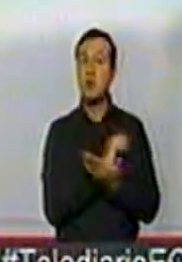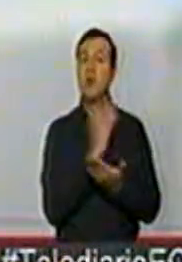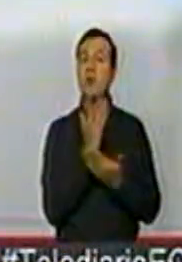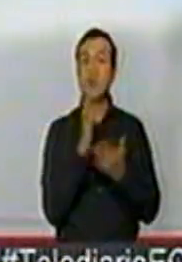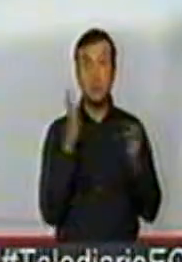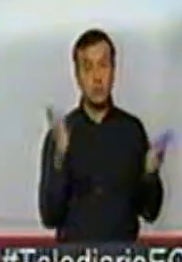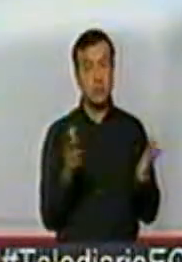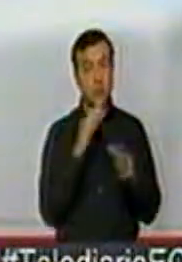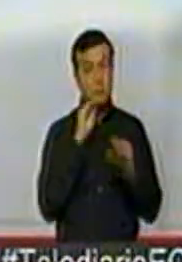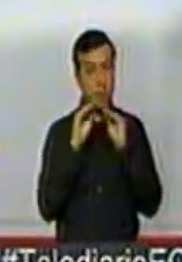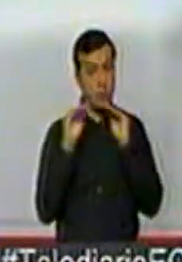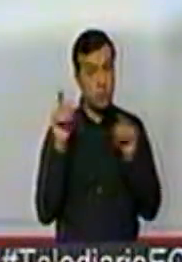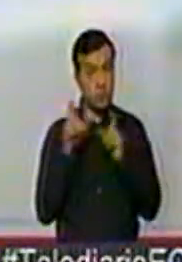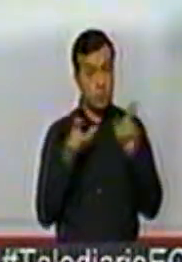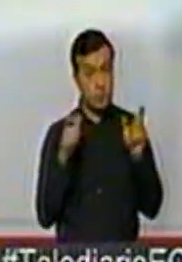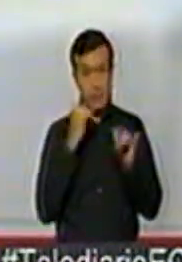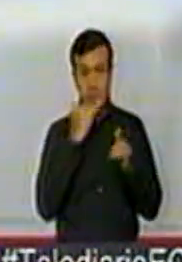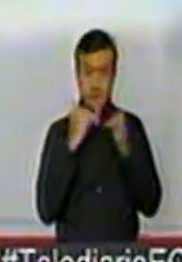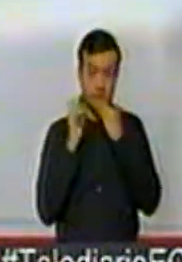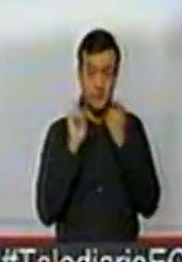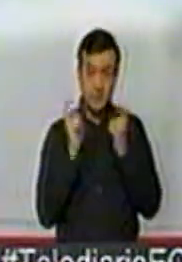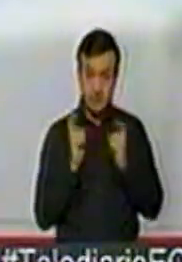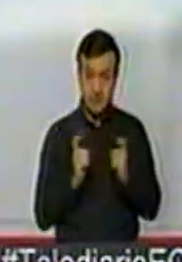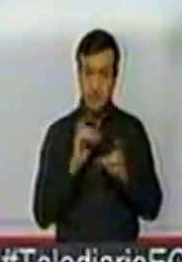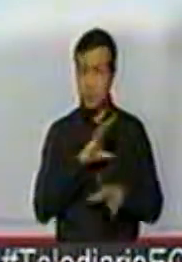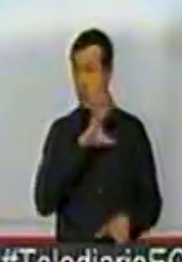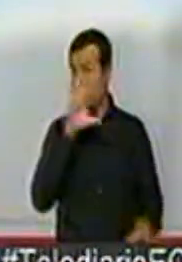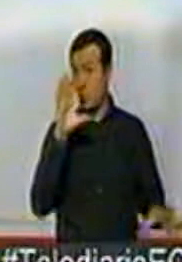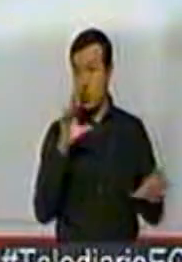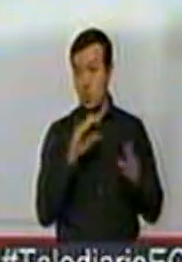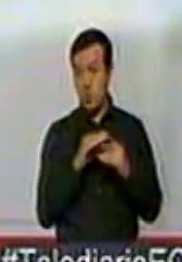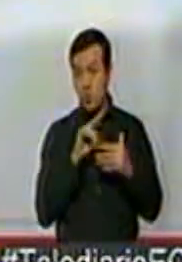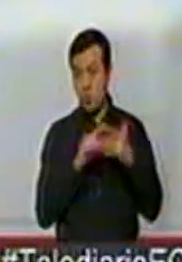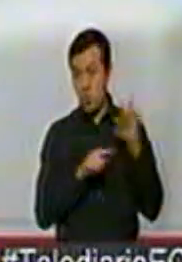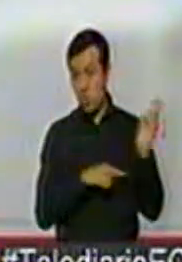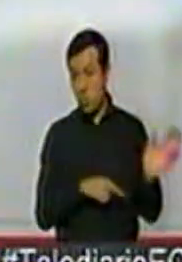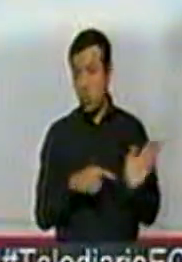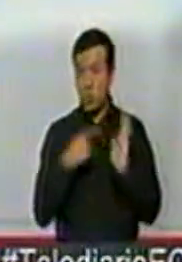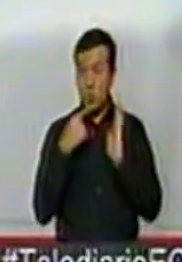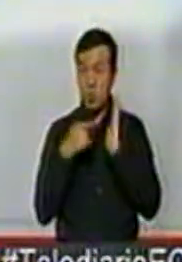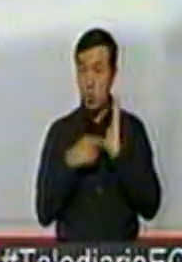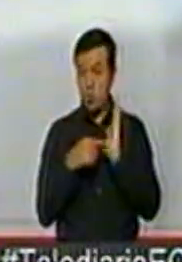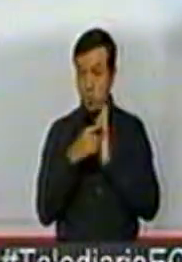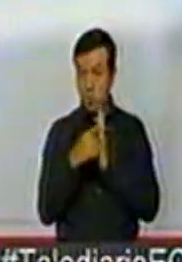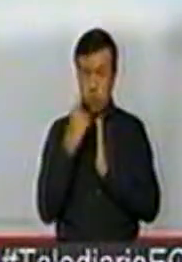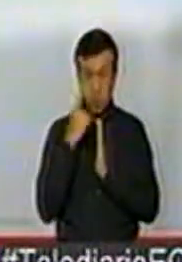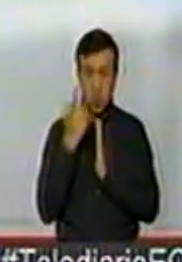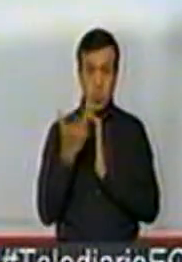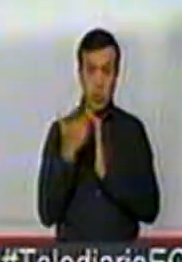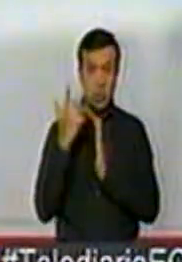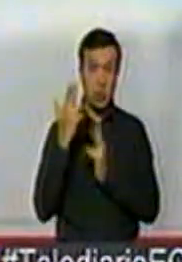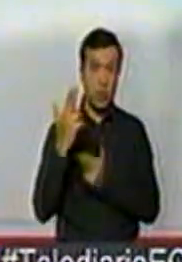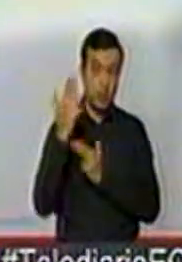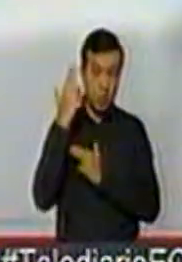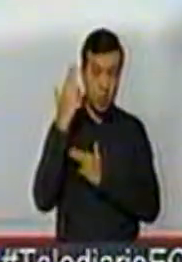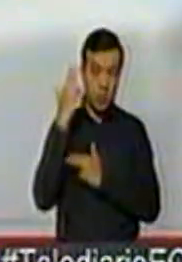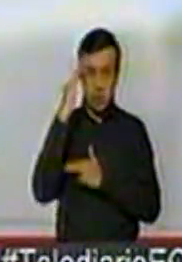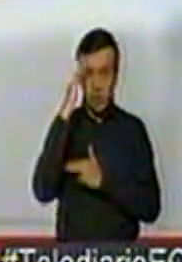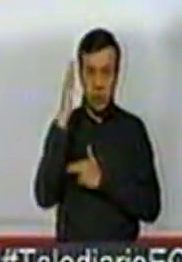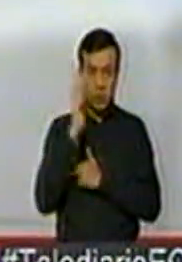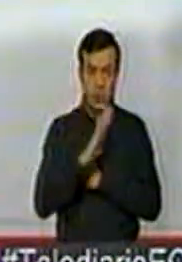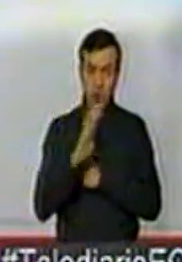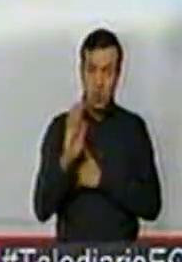exhorto público para que esto se corrija y que toda la fuerza pública, en este caso como lo están haciendo tanto las Fuerzas Armadas como la Policía